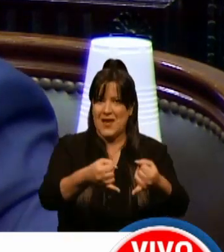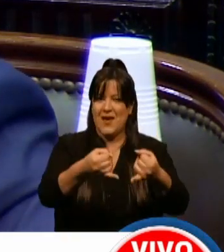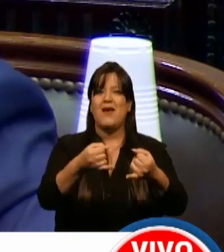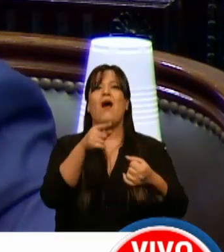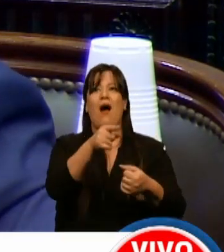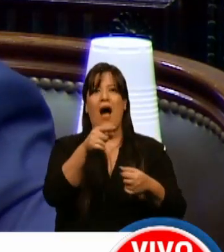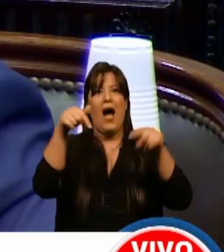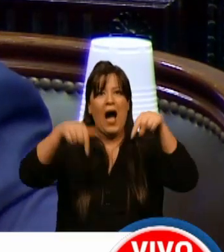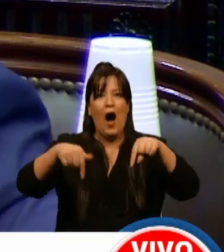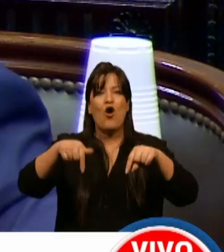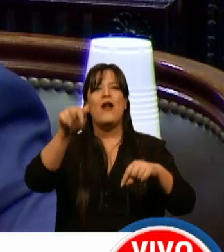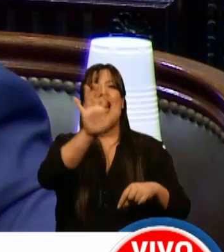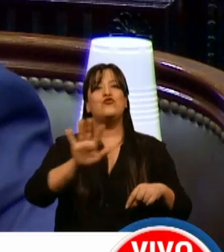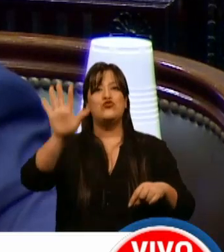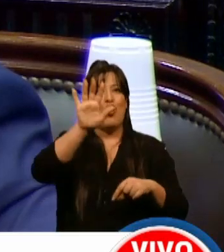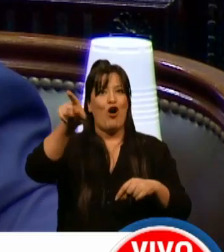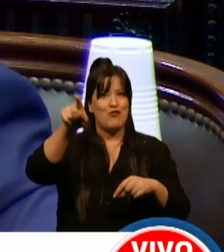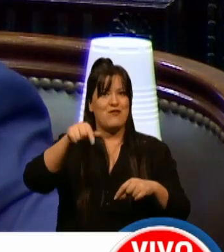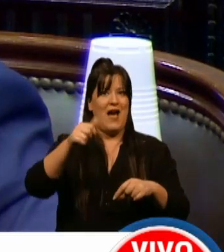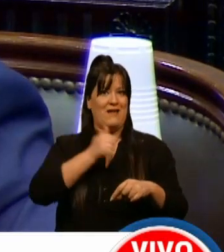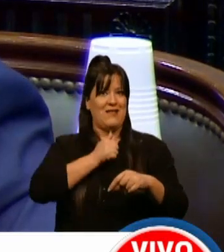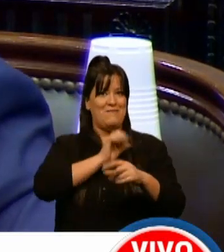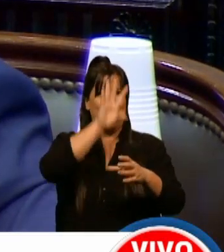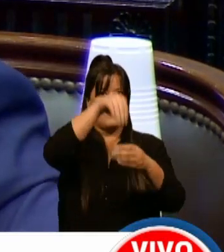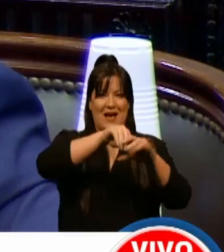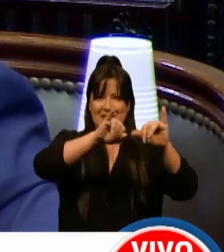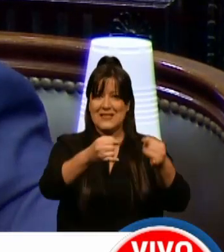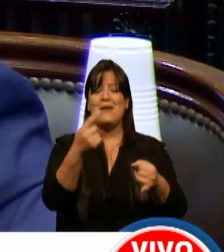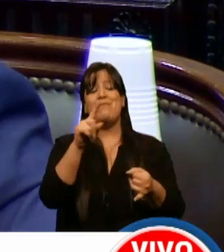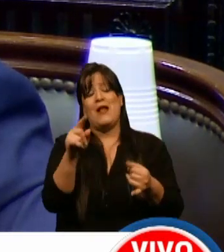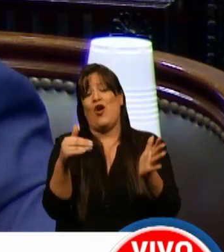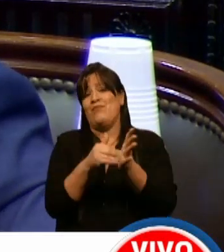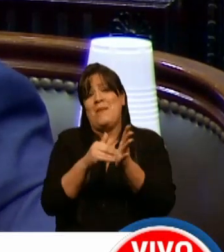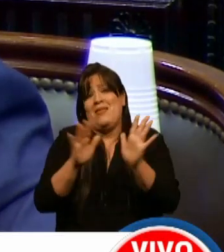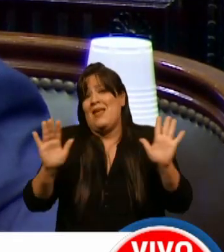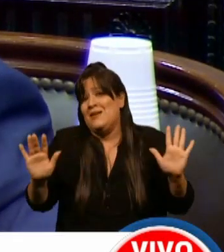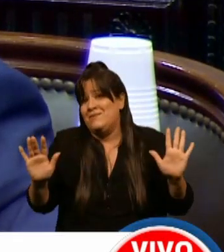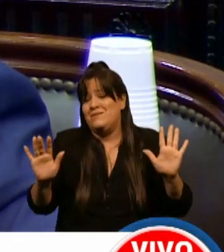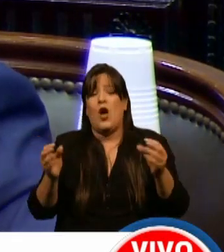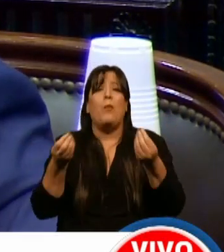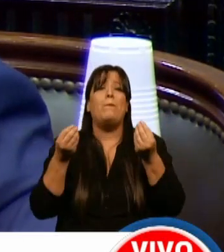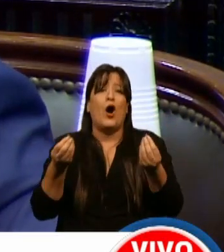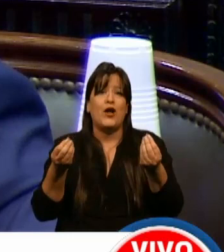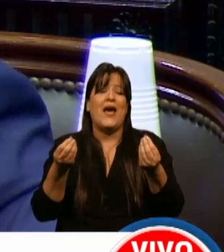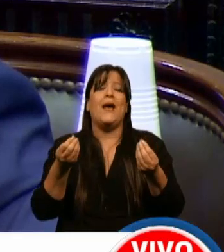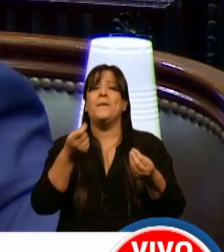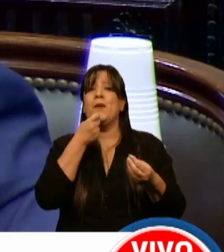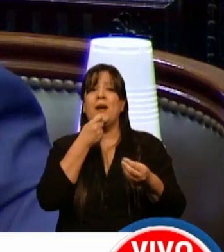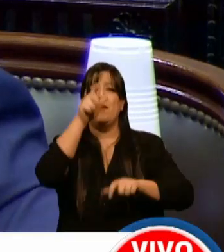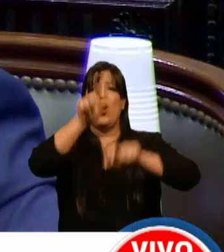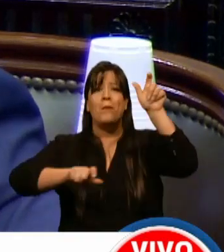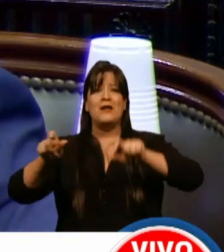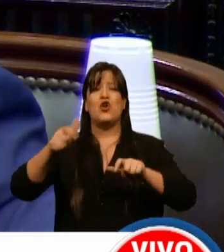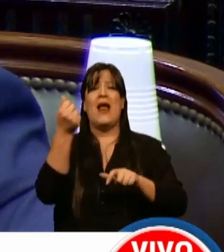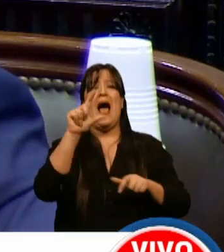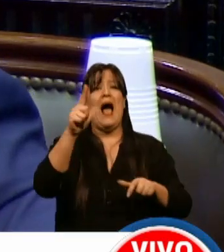ve su zona ampliada, es muy relativo eso, porque ni los habitantes de